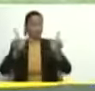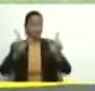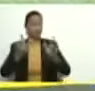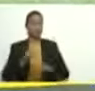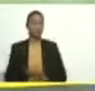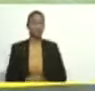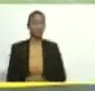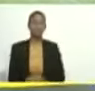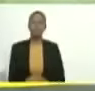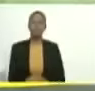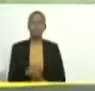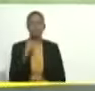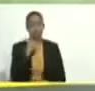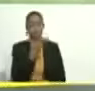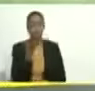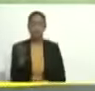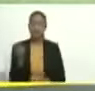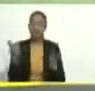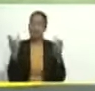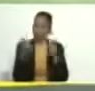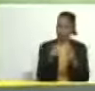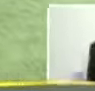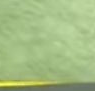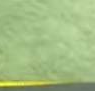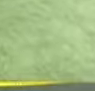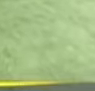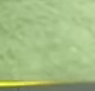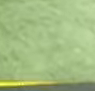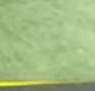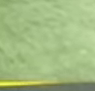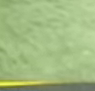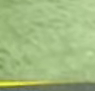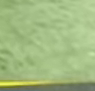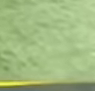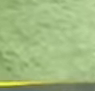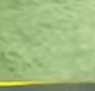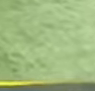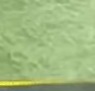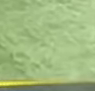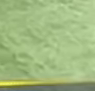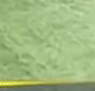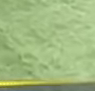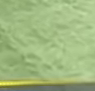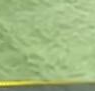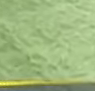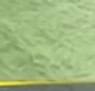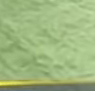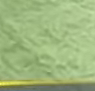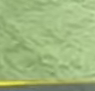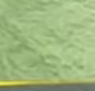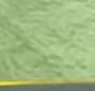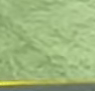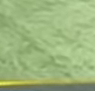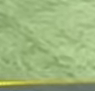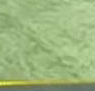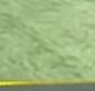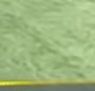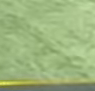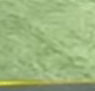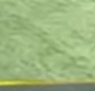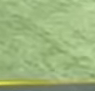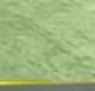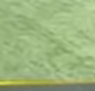Ha sido la reunión de trabajo que sostiene hasta ahora el presidente constitucional de la República Bolivariana de Venezuela, Nicolás Maduro Moros, con alcaldes y gobernadores del país,